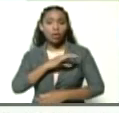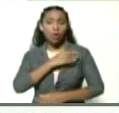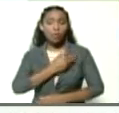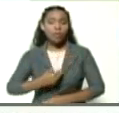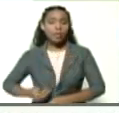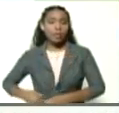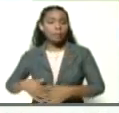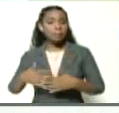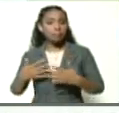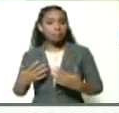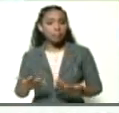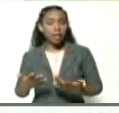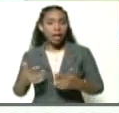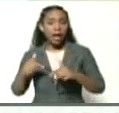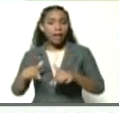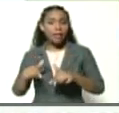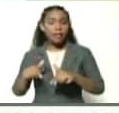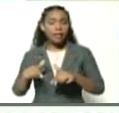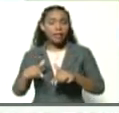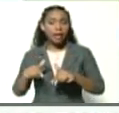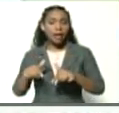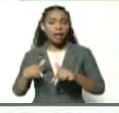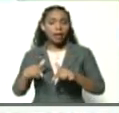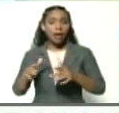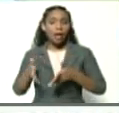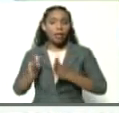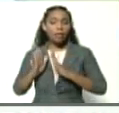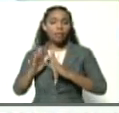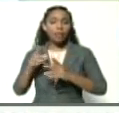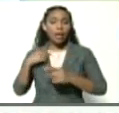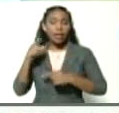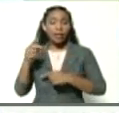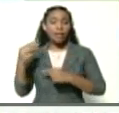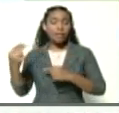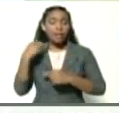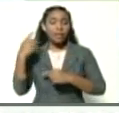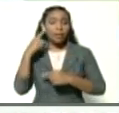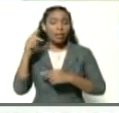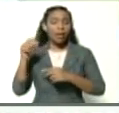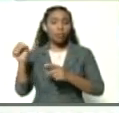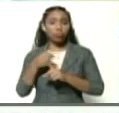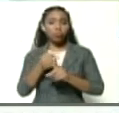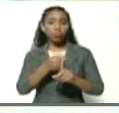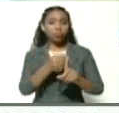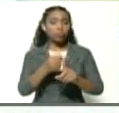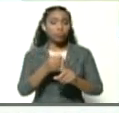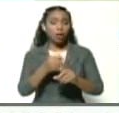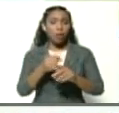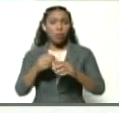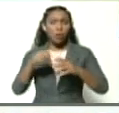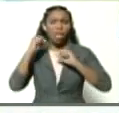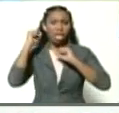que este consultorio fue víctima del vandalismo en el tiempo de la Guaimba, donde lo